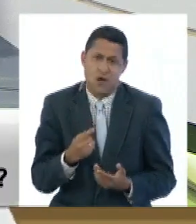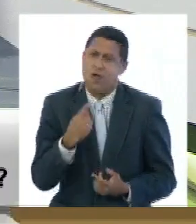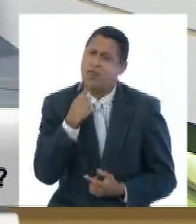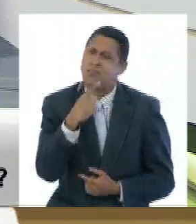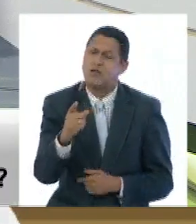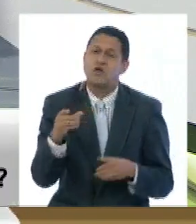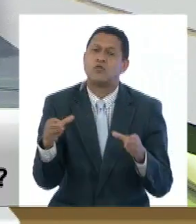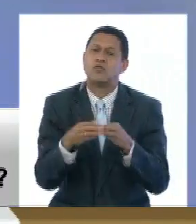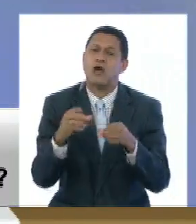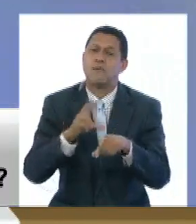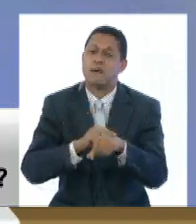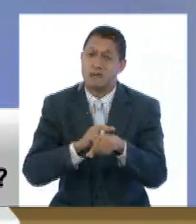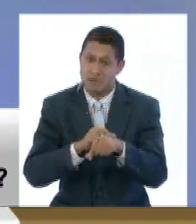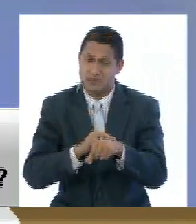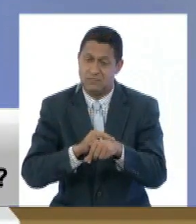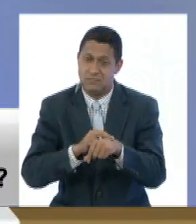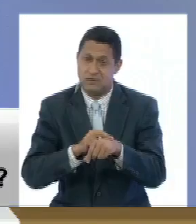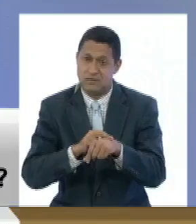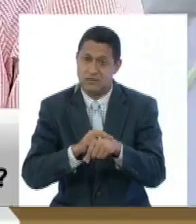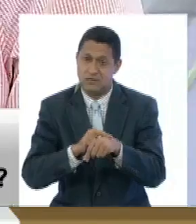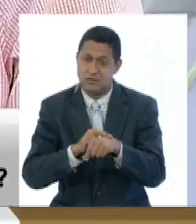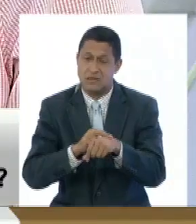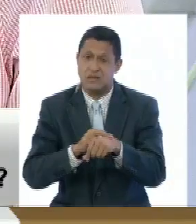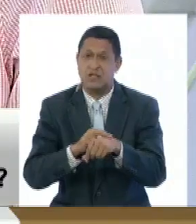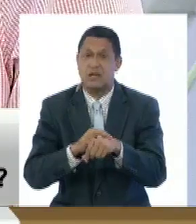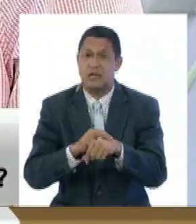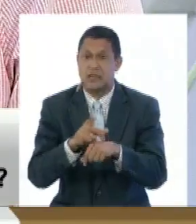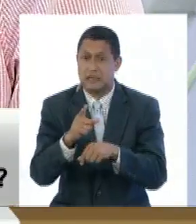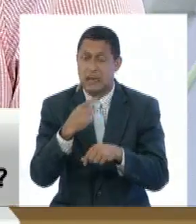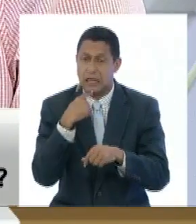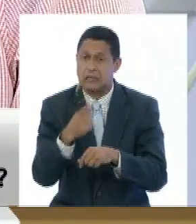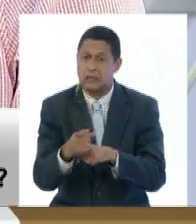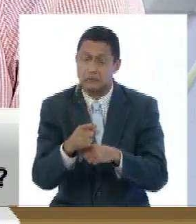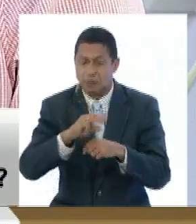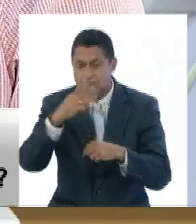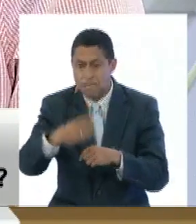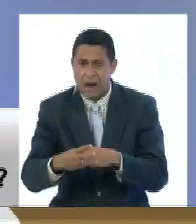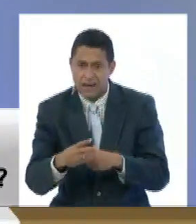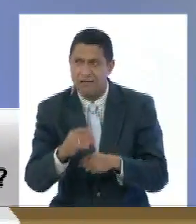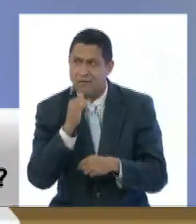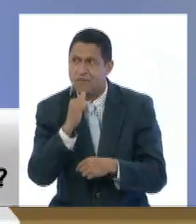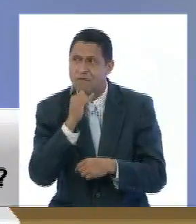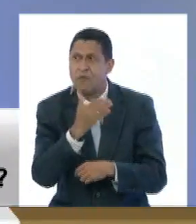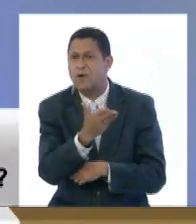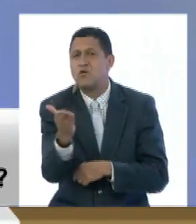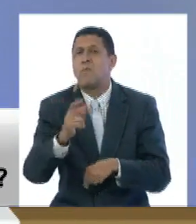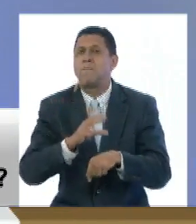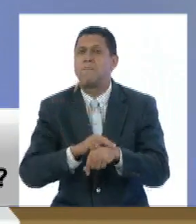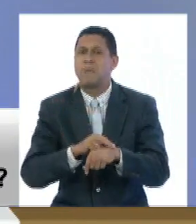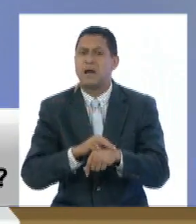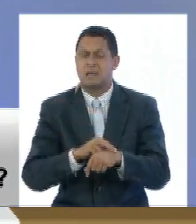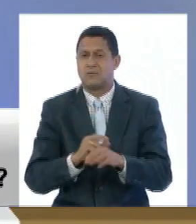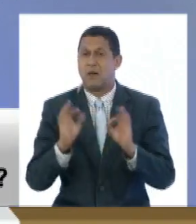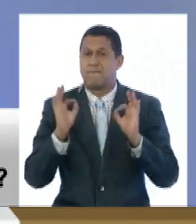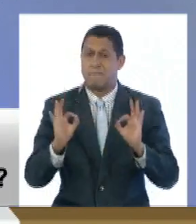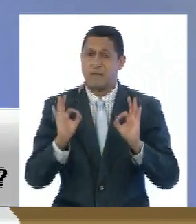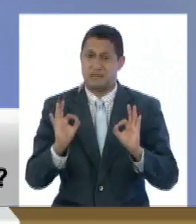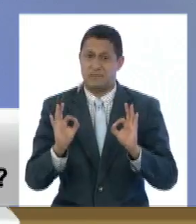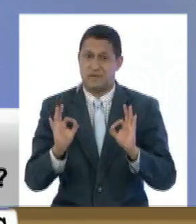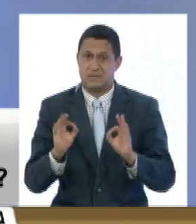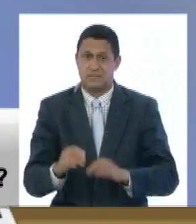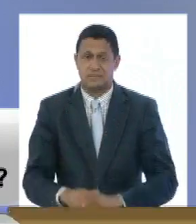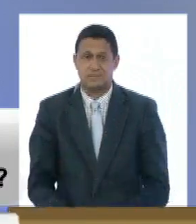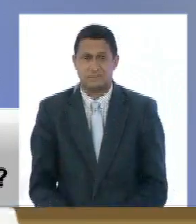comunicado a la Sociedad Venezolana de Poricultura y Pediatría en su página. Esta información, bueno, la va a conocer este especialista. Es el caso específico